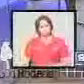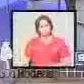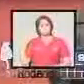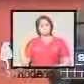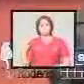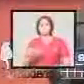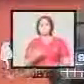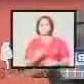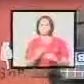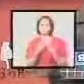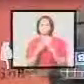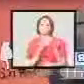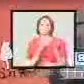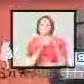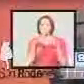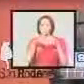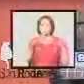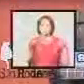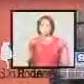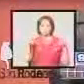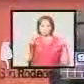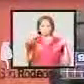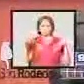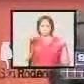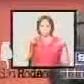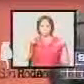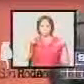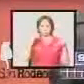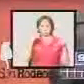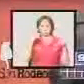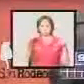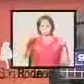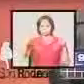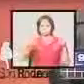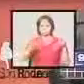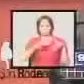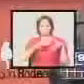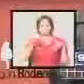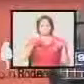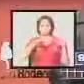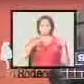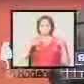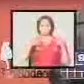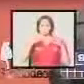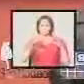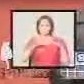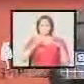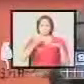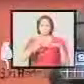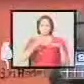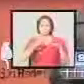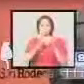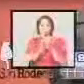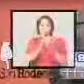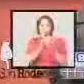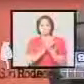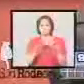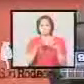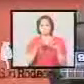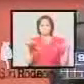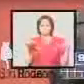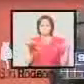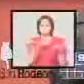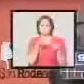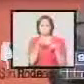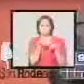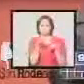y abrí una cuenta en la agencia de Moravia. Pero como por mala suerte se me perdió el papel del PIN, yo había